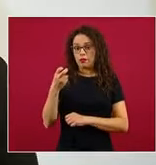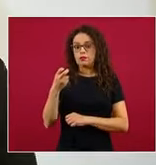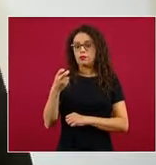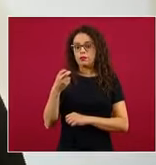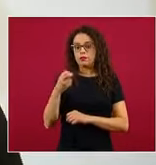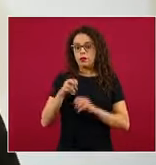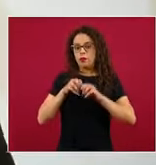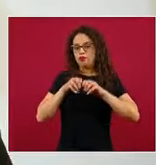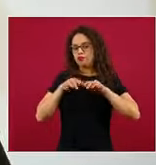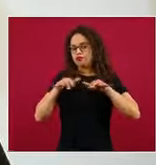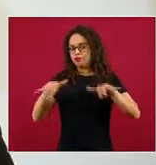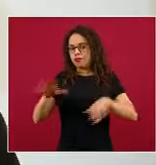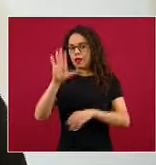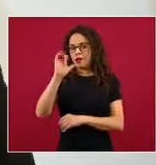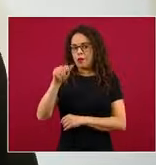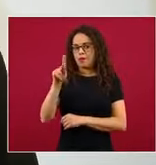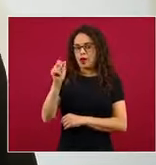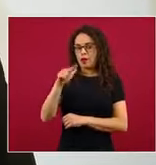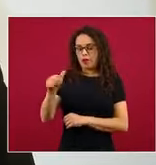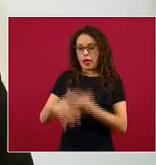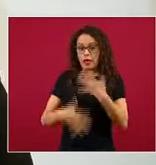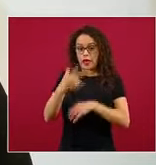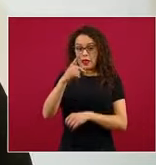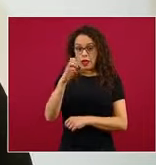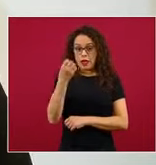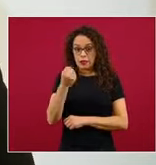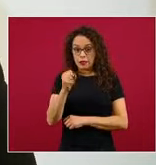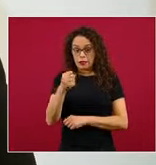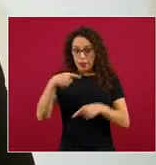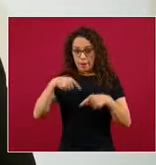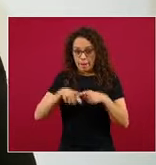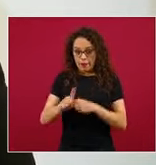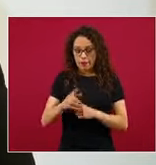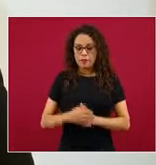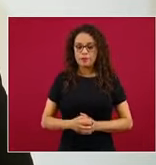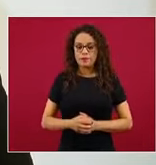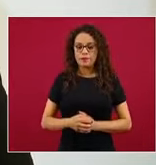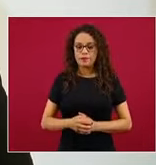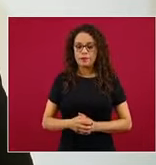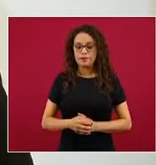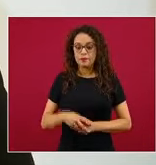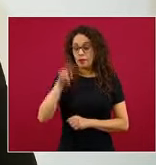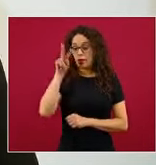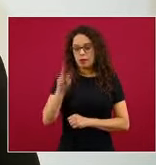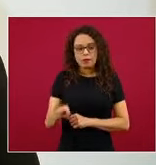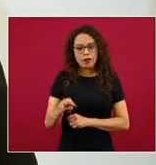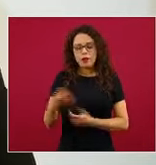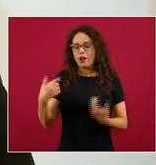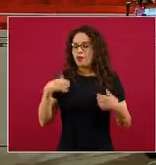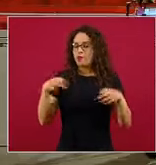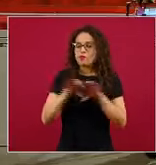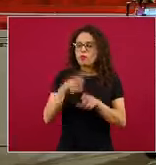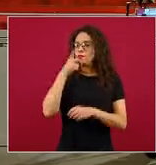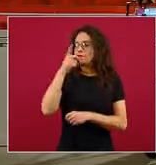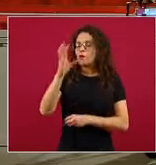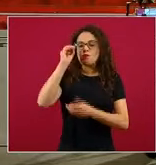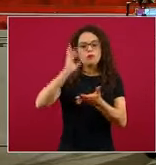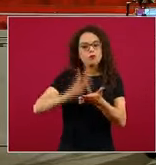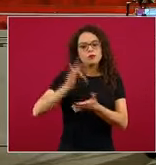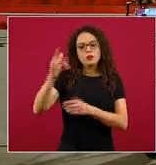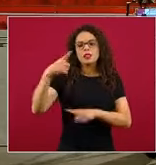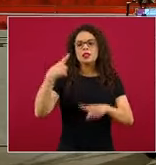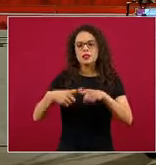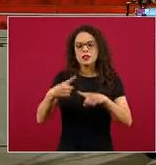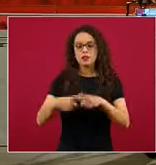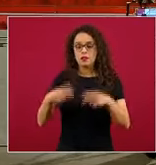el 15 de septiembre, en donde en verdad no tenemos palabras para agradecer el trabajo de las y los